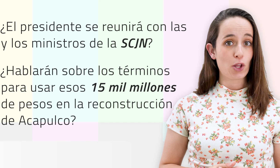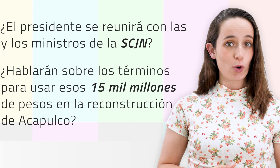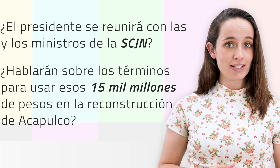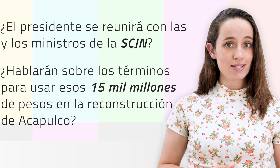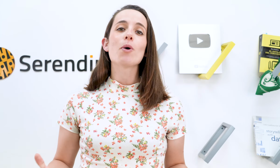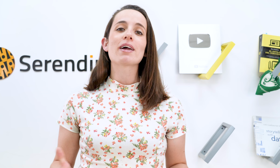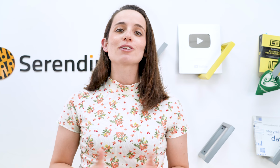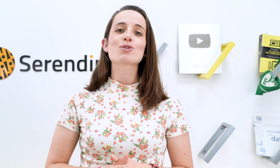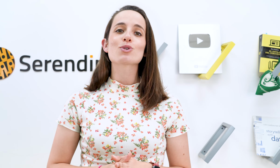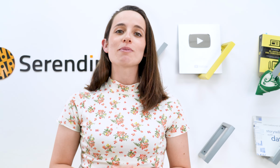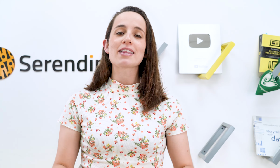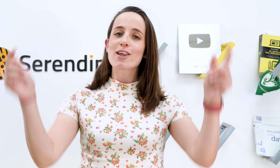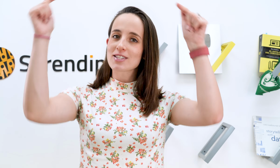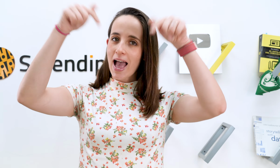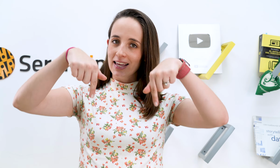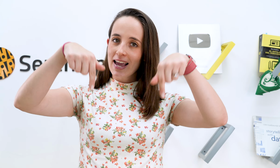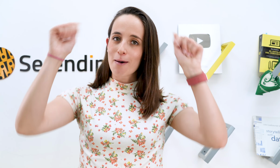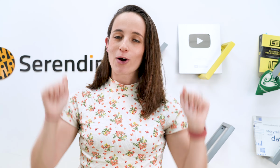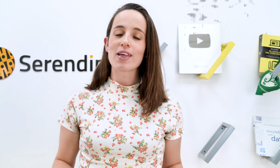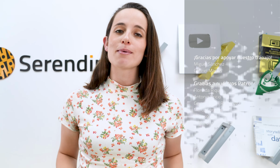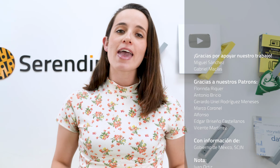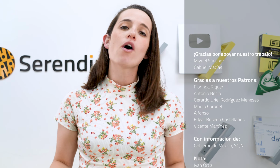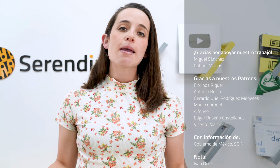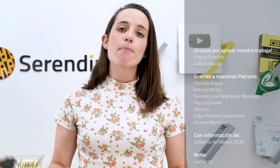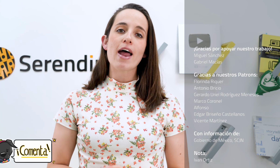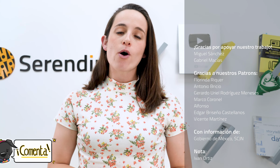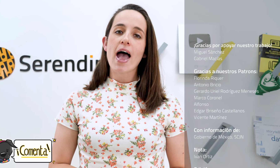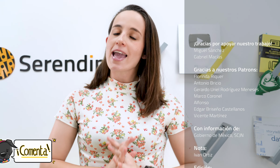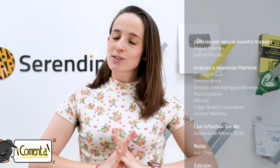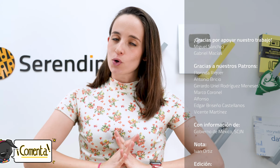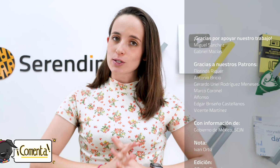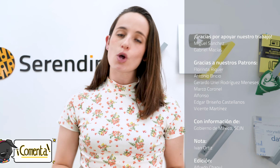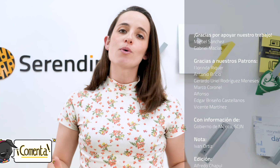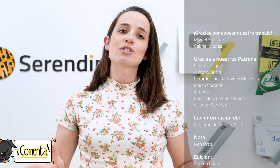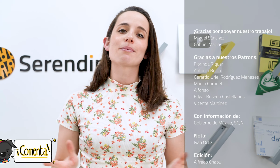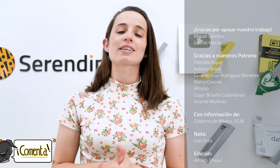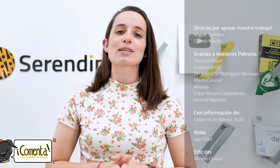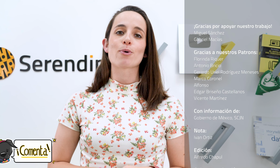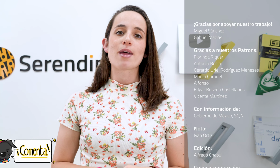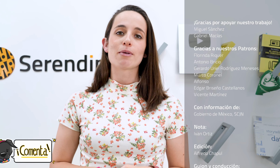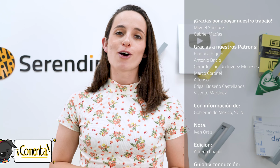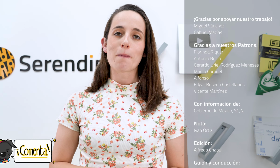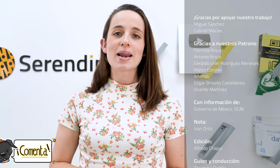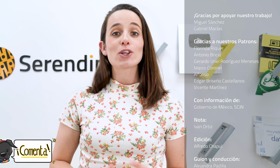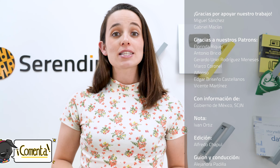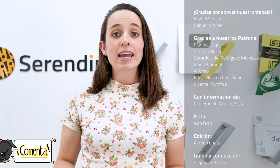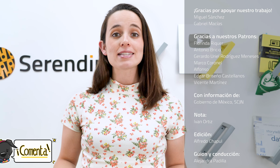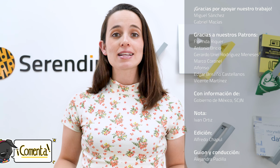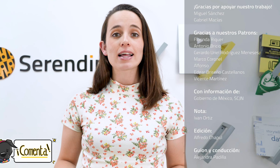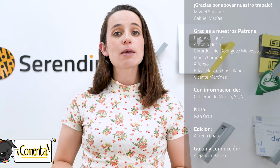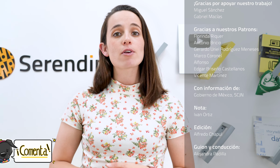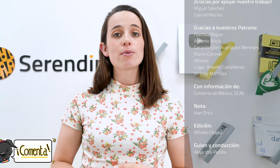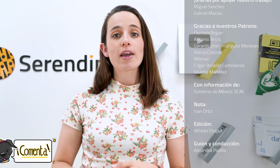huracán otis compártenos tus comentarios aquí abajo del video y por ahora esto es todo Muchísimas gracias por ver el video completo si